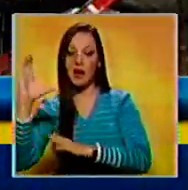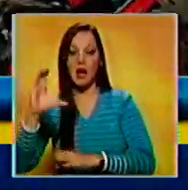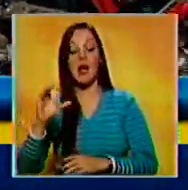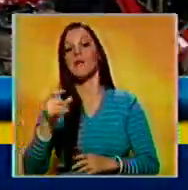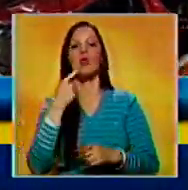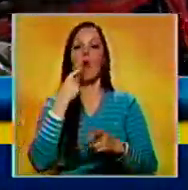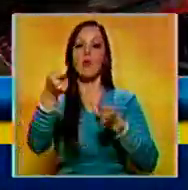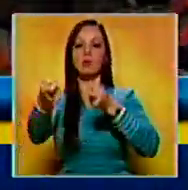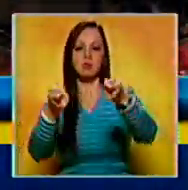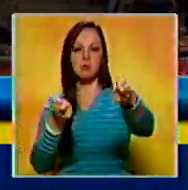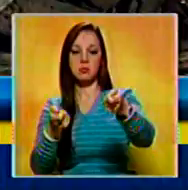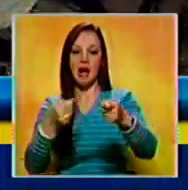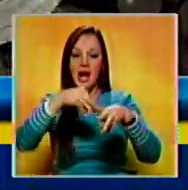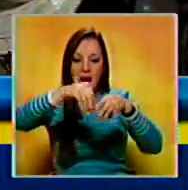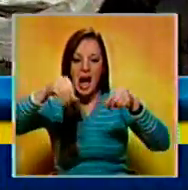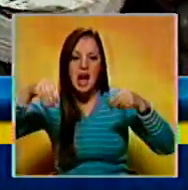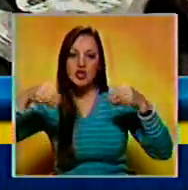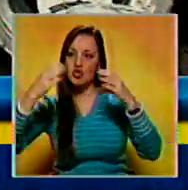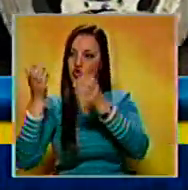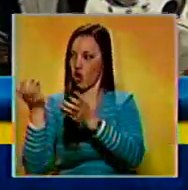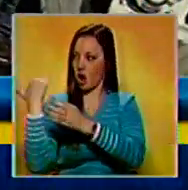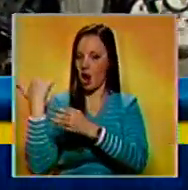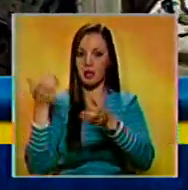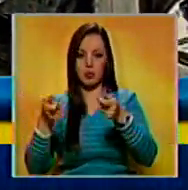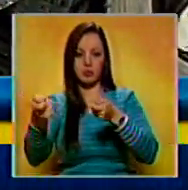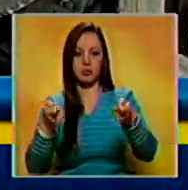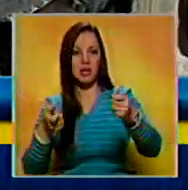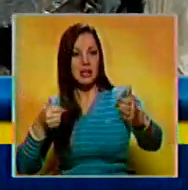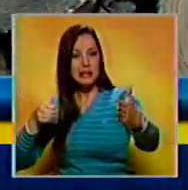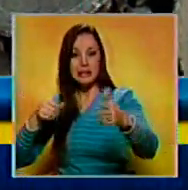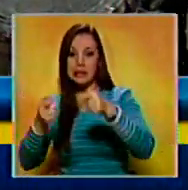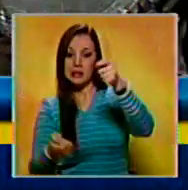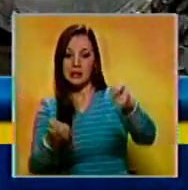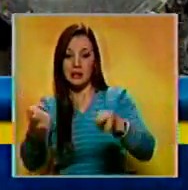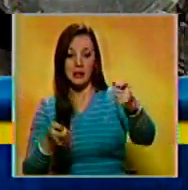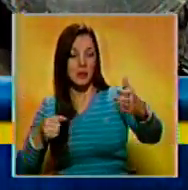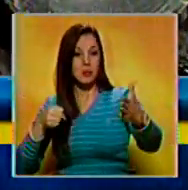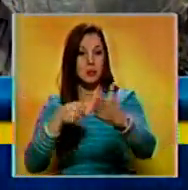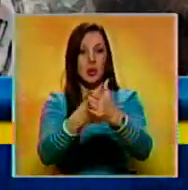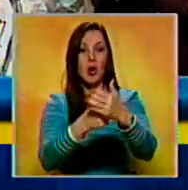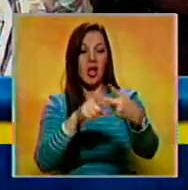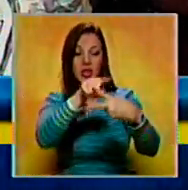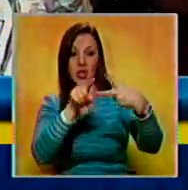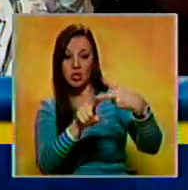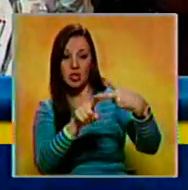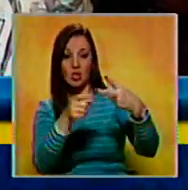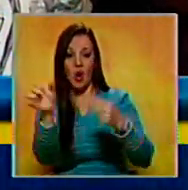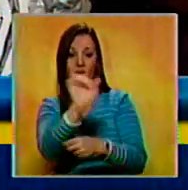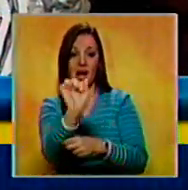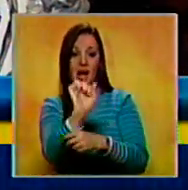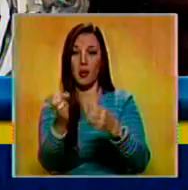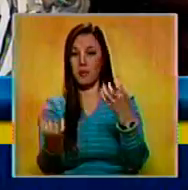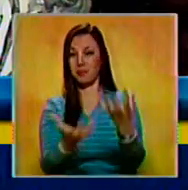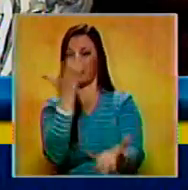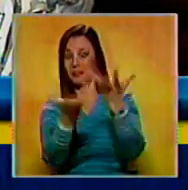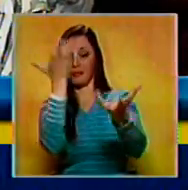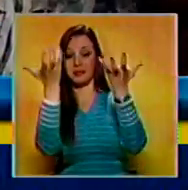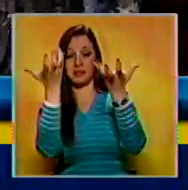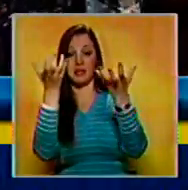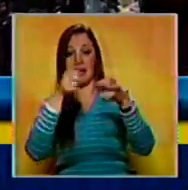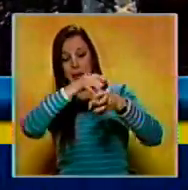azúcar y perdió el control impactando con otros tres vehículos dos de los cuales se incendiaron el choque produjo un derrame de